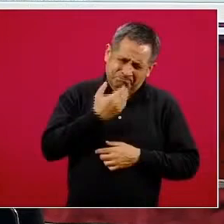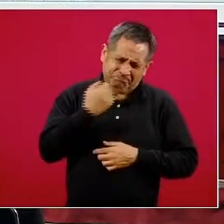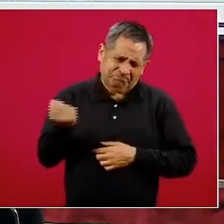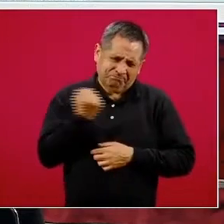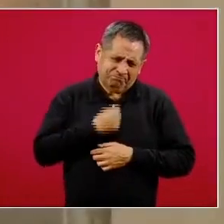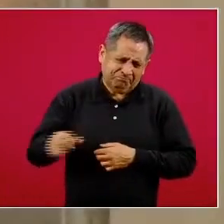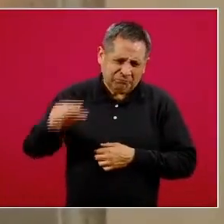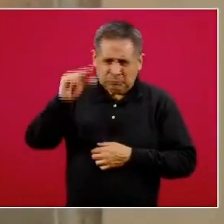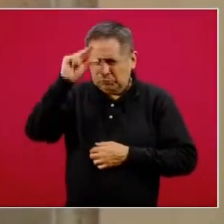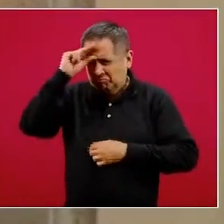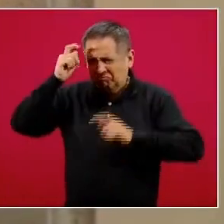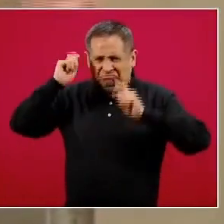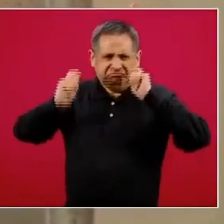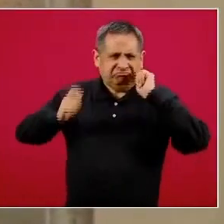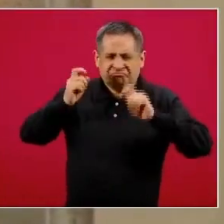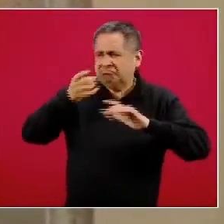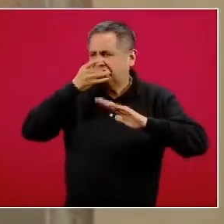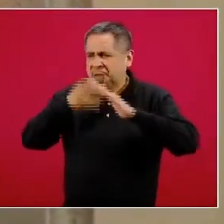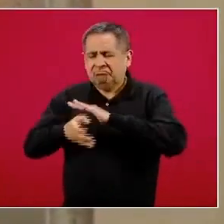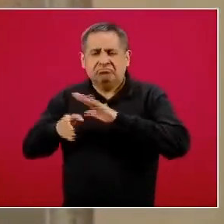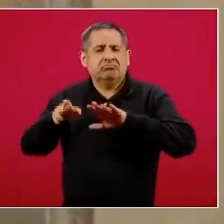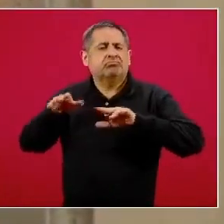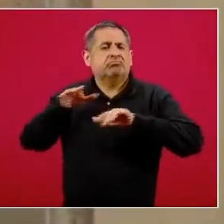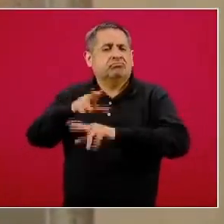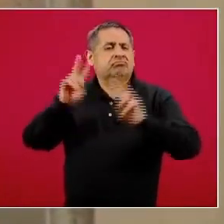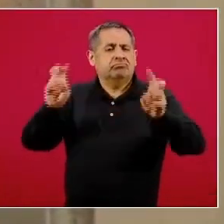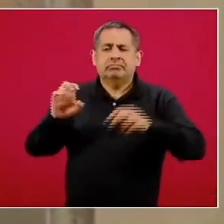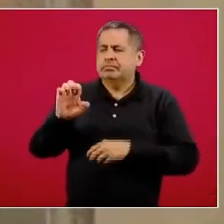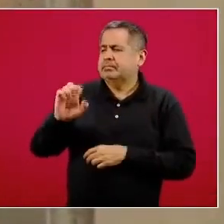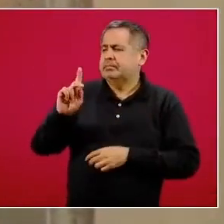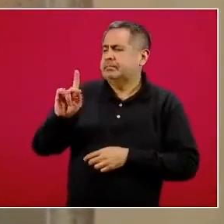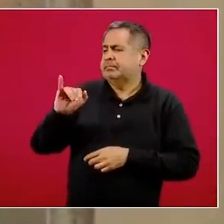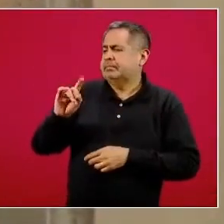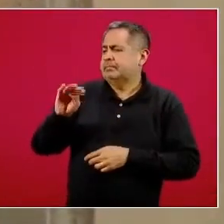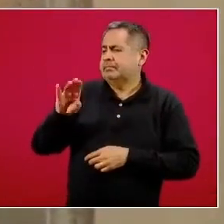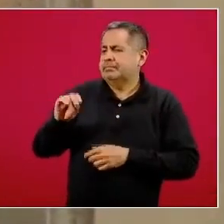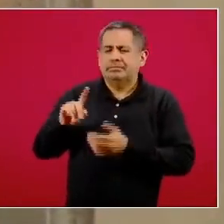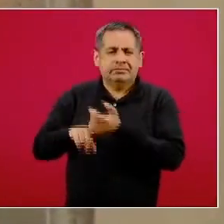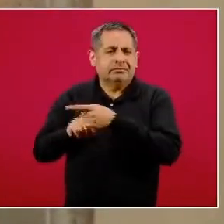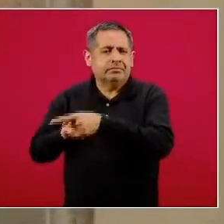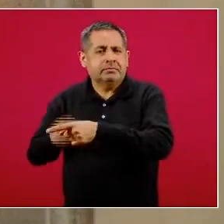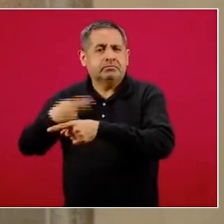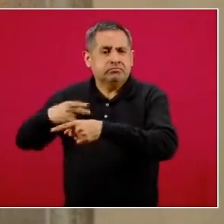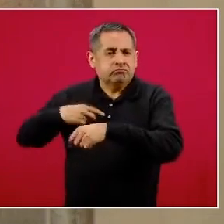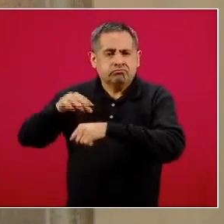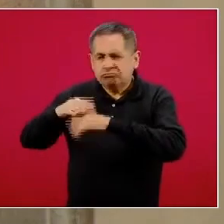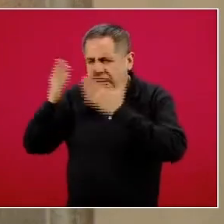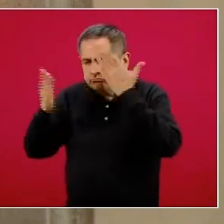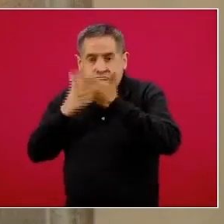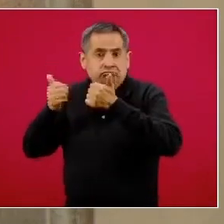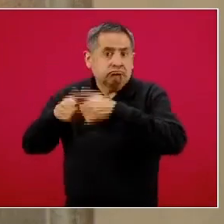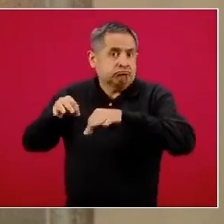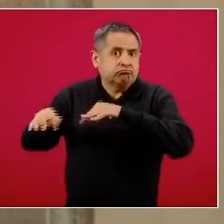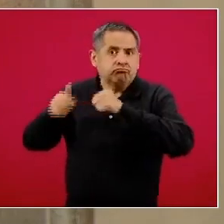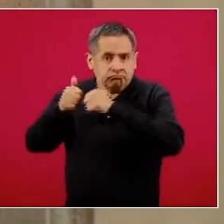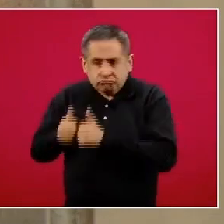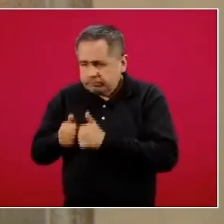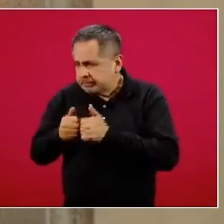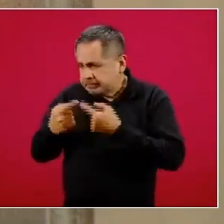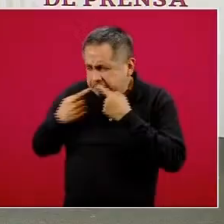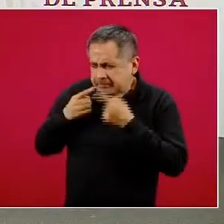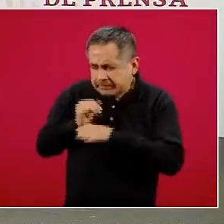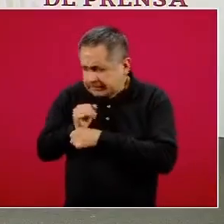para toda la parte del monitoreo, que son las médicas y médicos residentes en epidemiología, que están